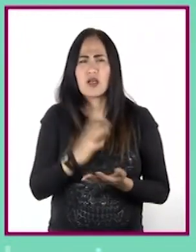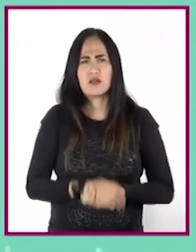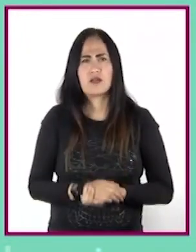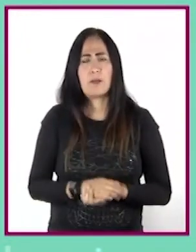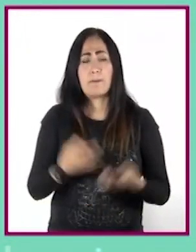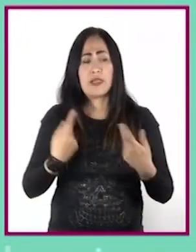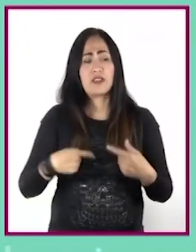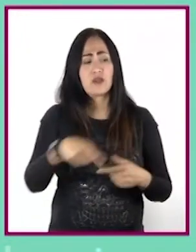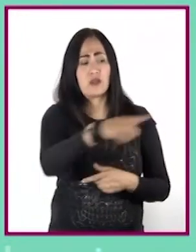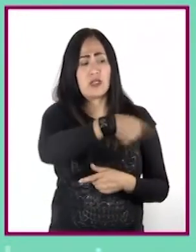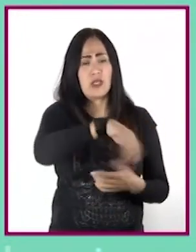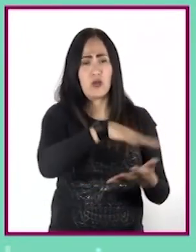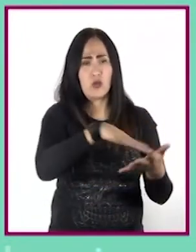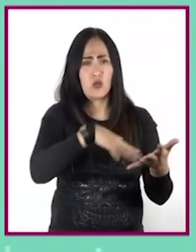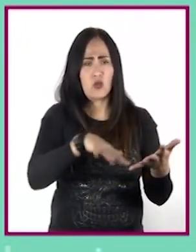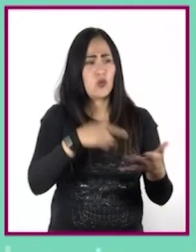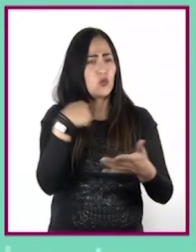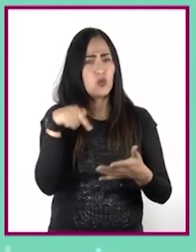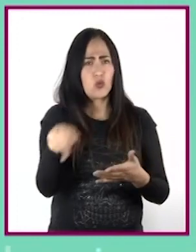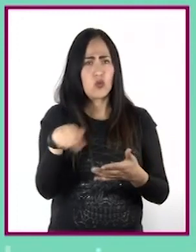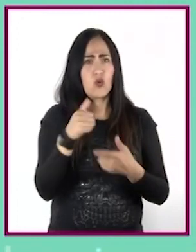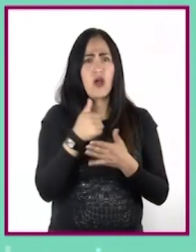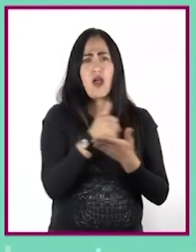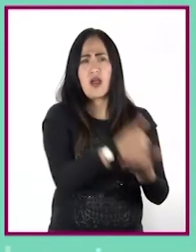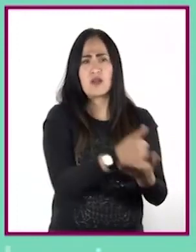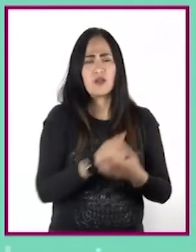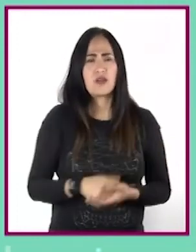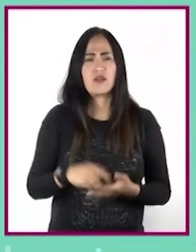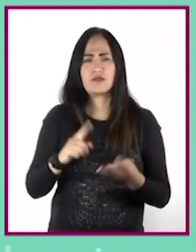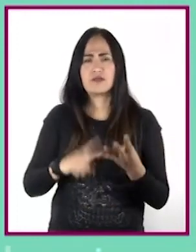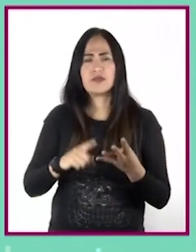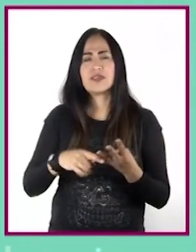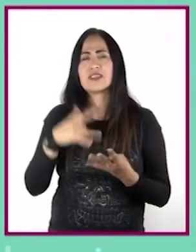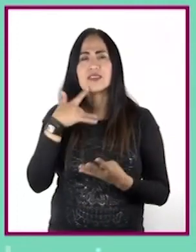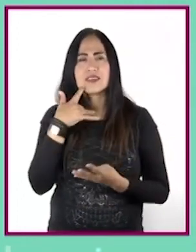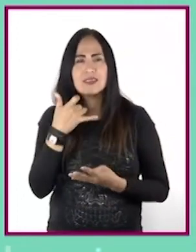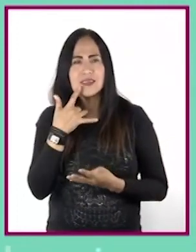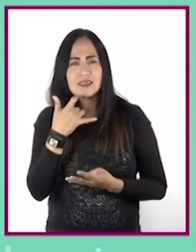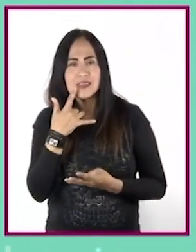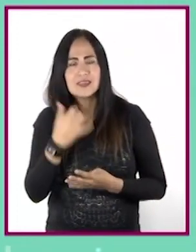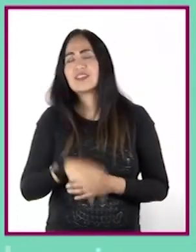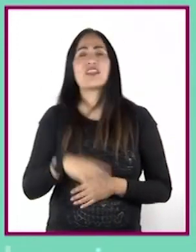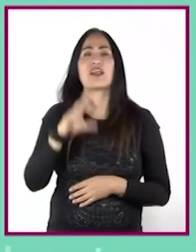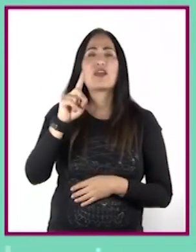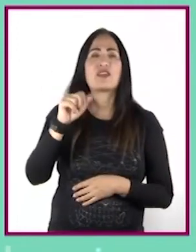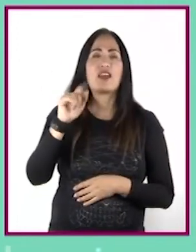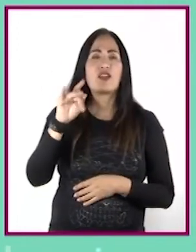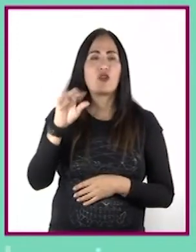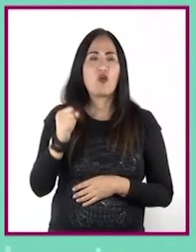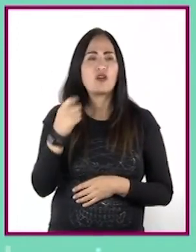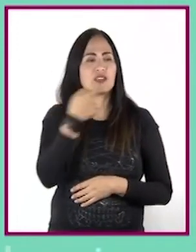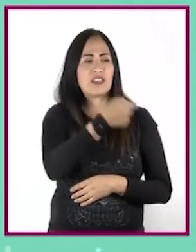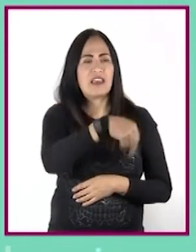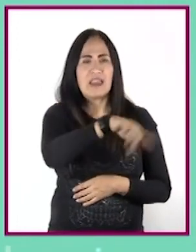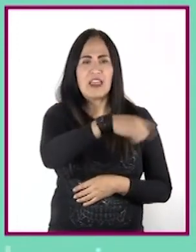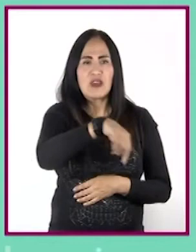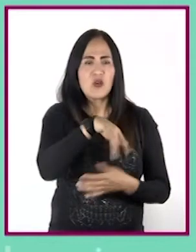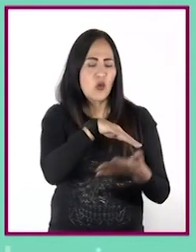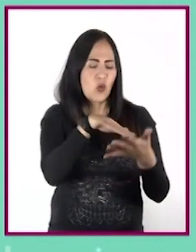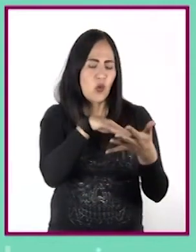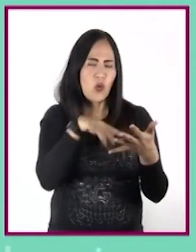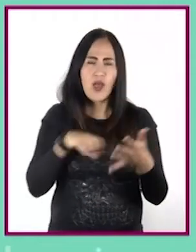a tus lectores con esos datos? Entretenimiento. ¿Cómo puedes hacer que esos datos sean